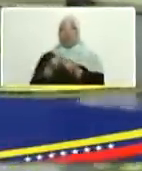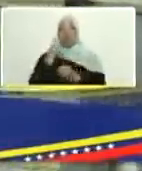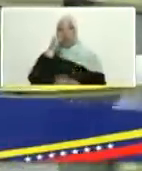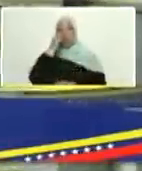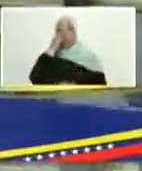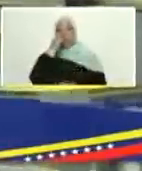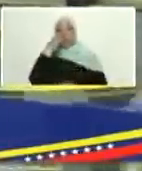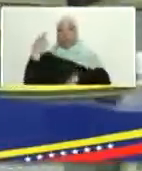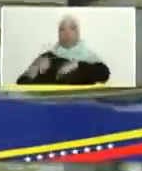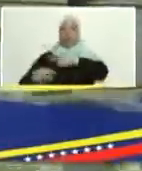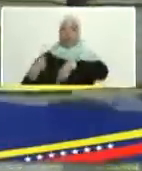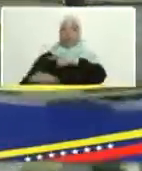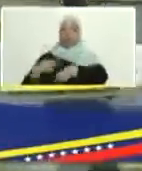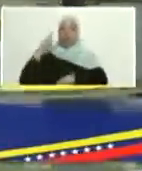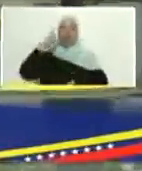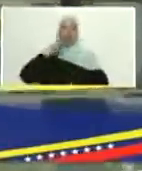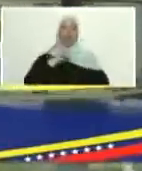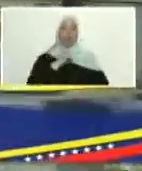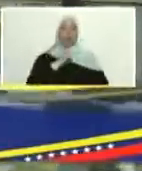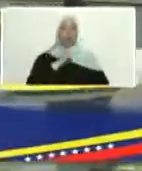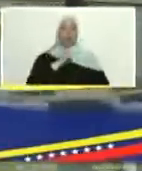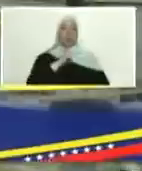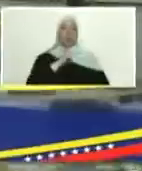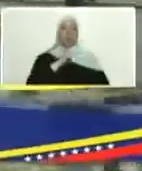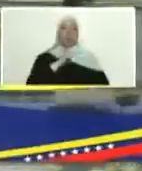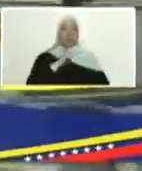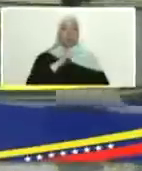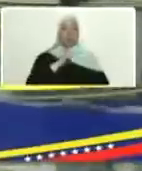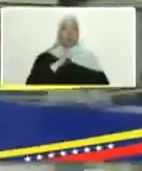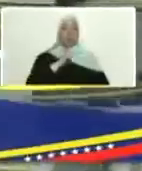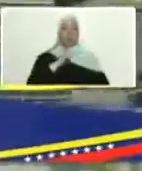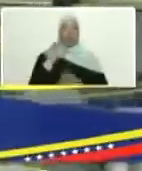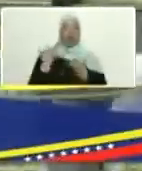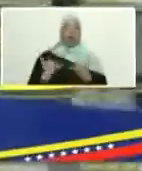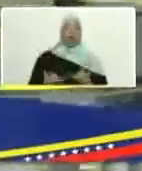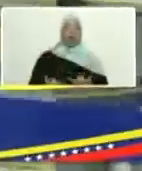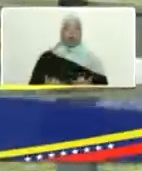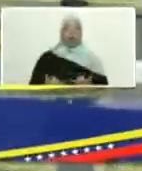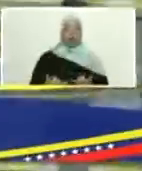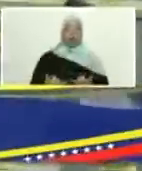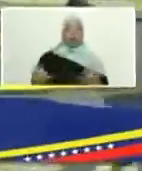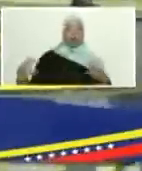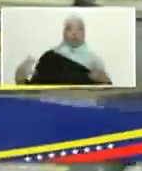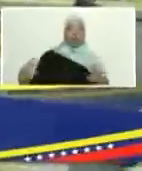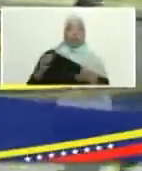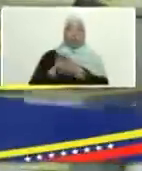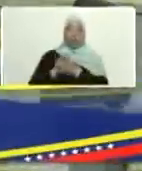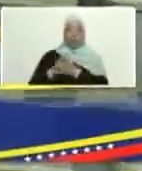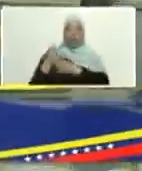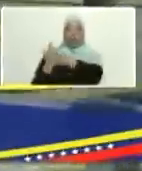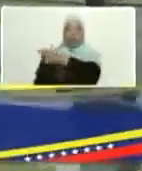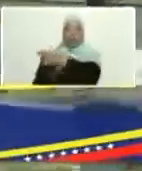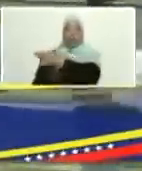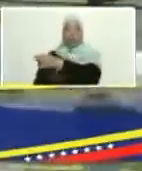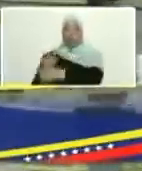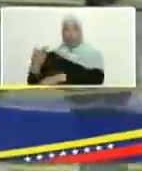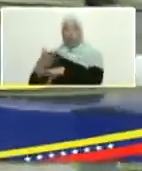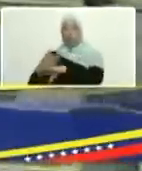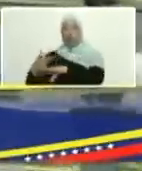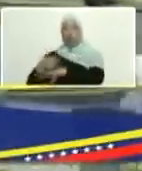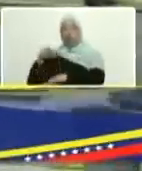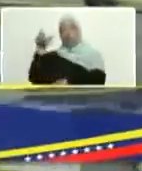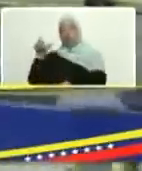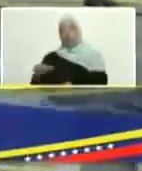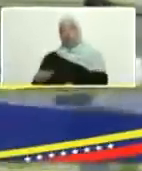esta revolución bolivariana. Aquí me encuentro en este momento con mi hermano gobernador,